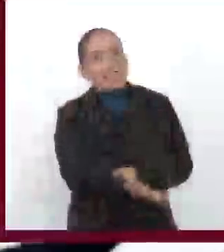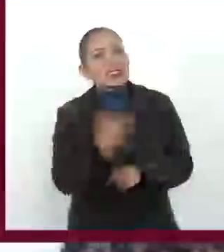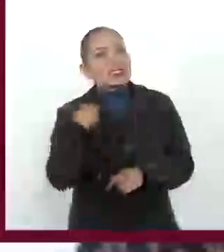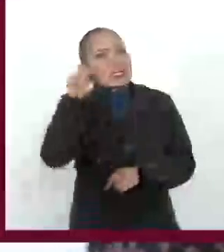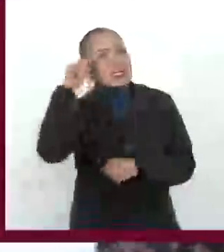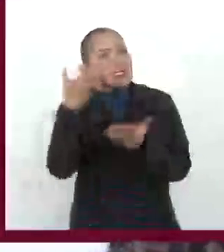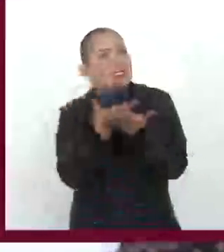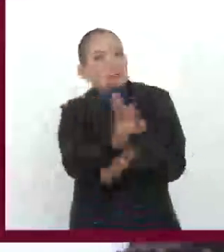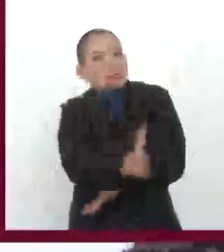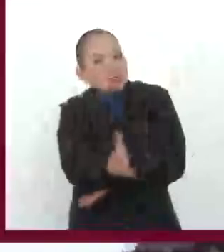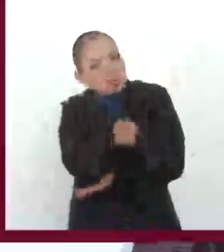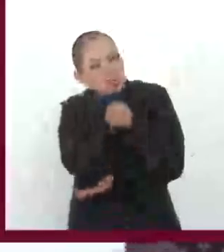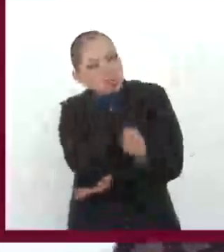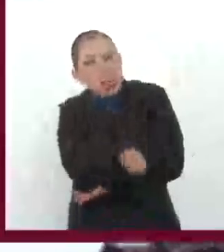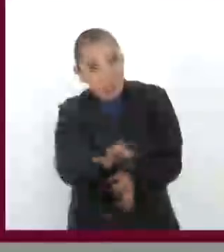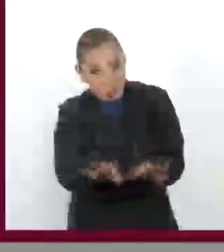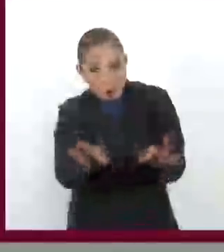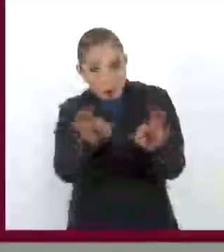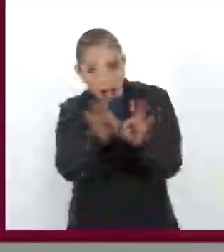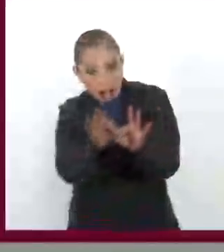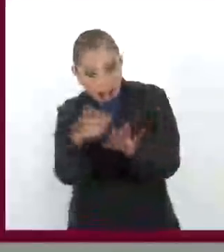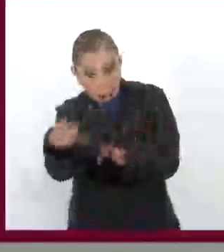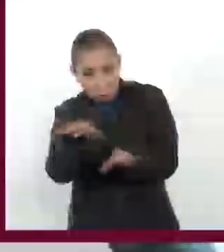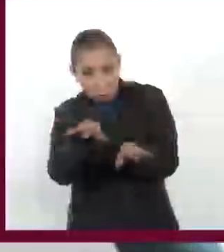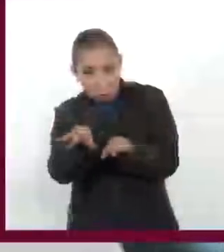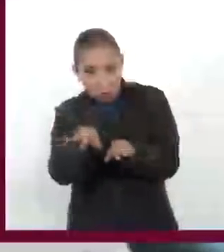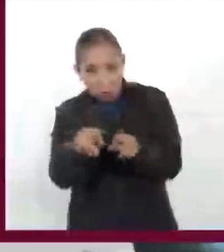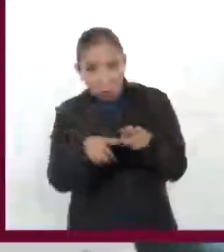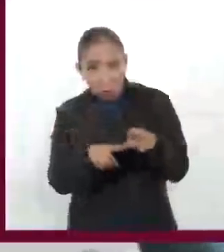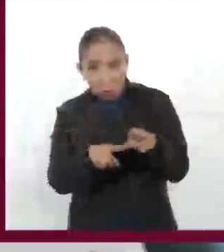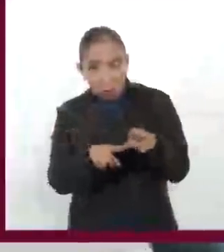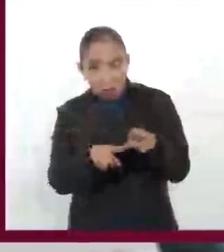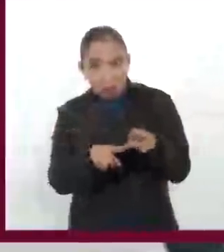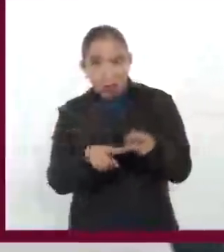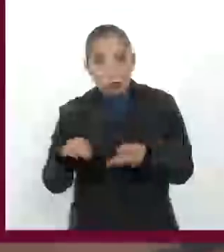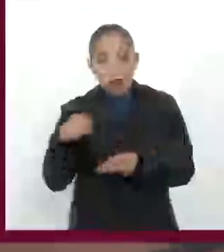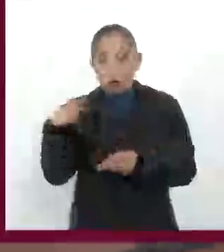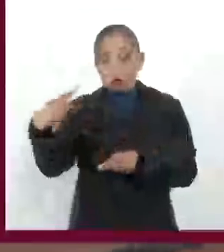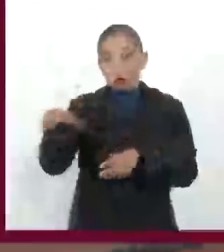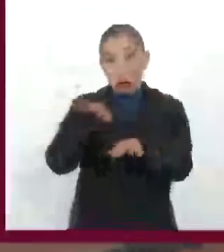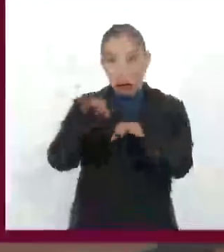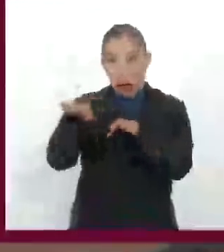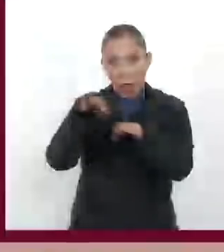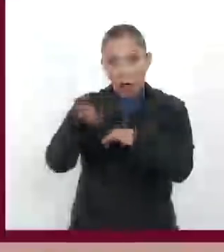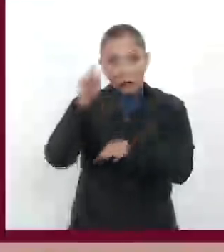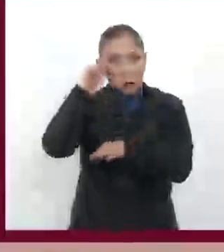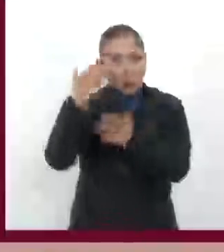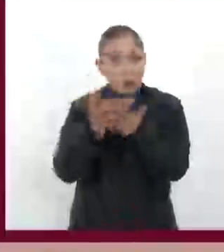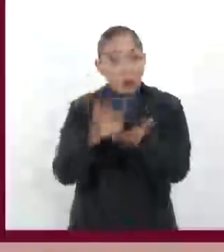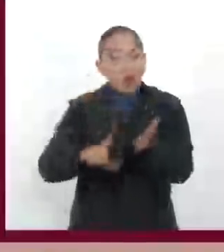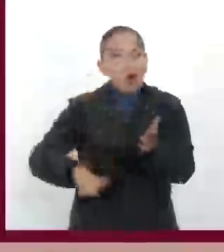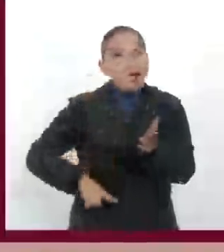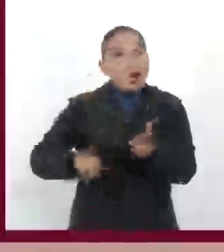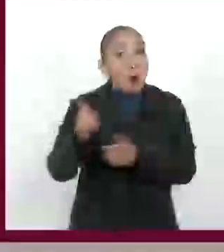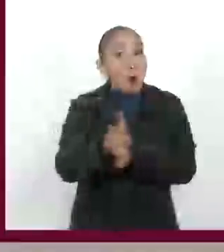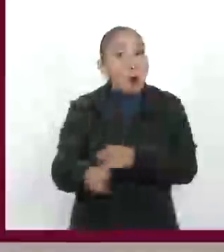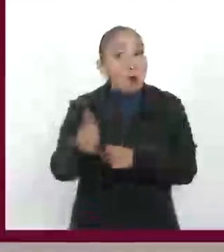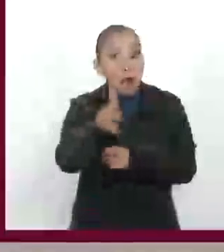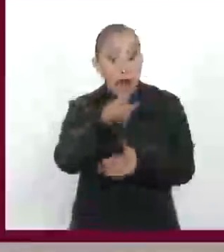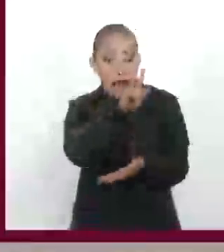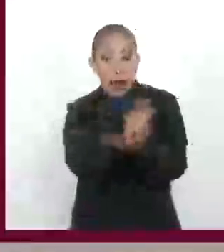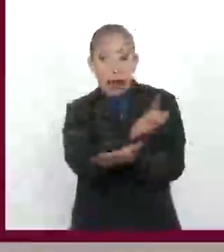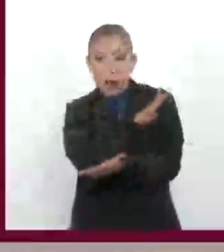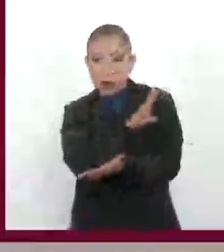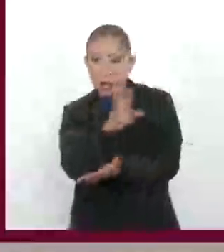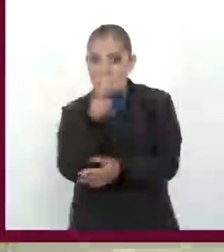¿Quiénes son los servidores públicos? ¿Qué importancia tiene su labor? Las obligaciones de los servidores públicos se